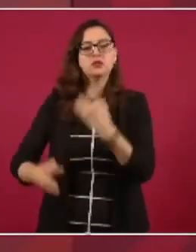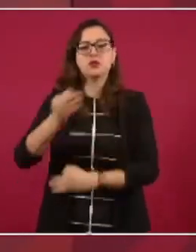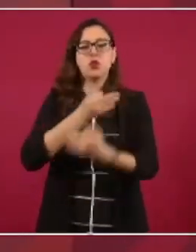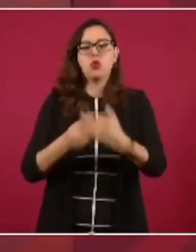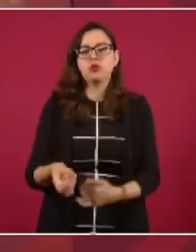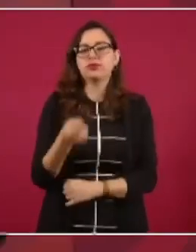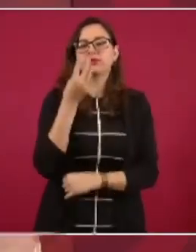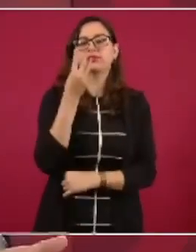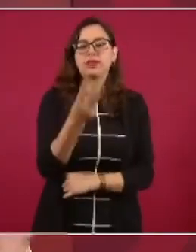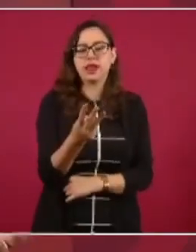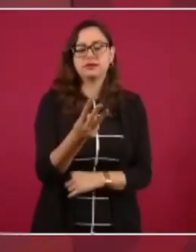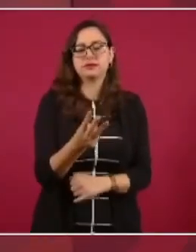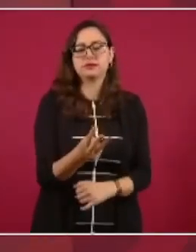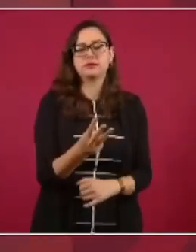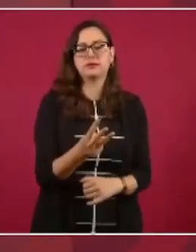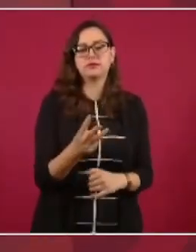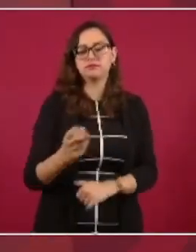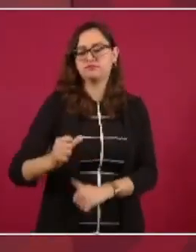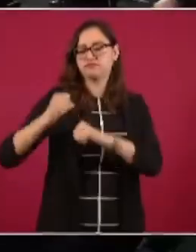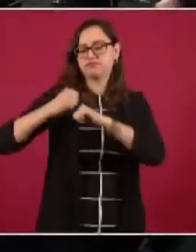Había que maicear.